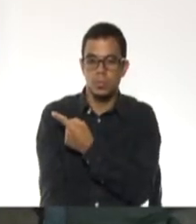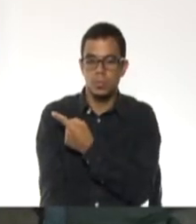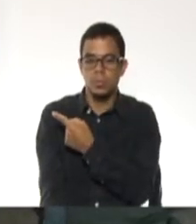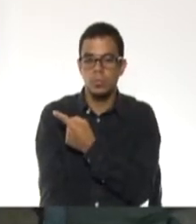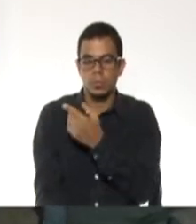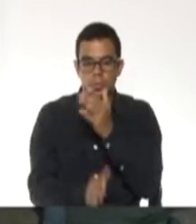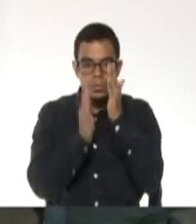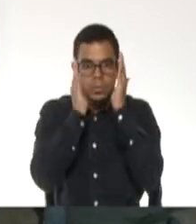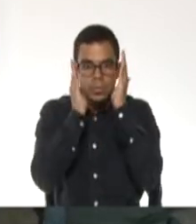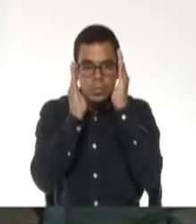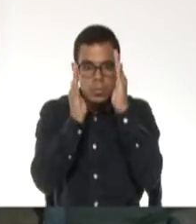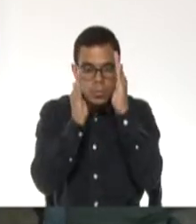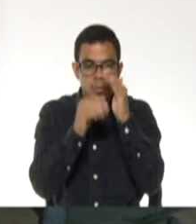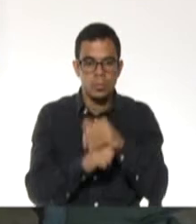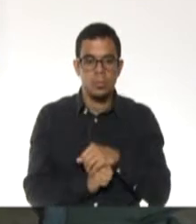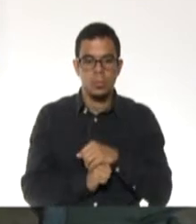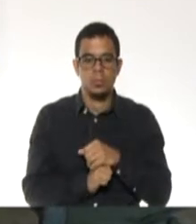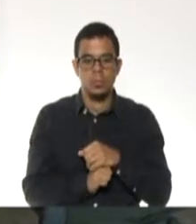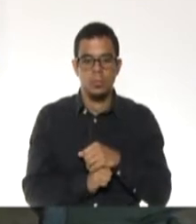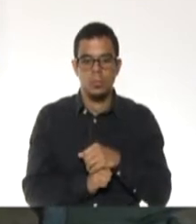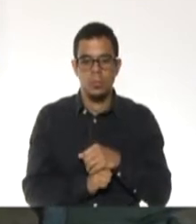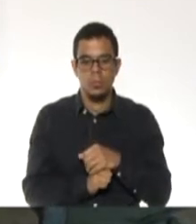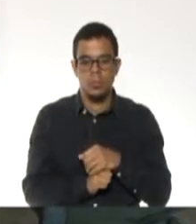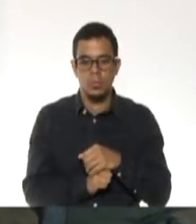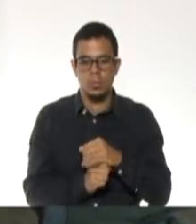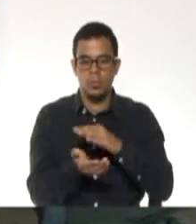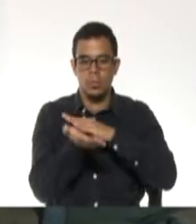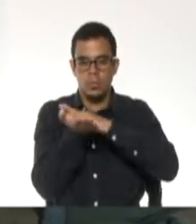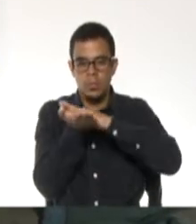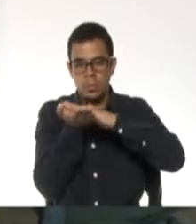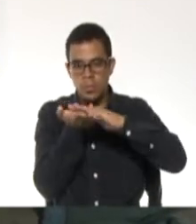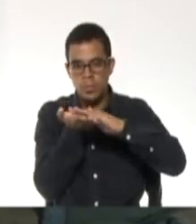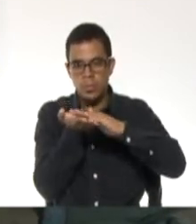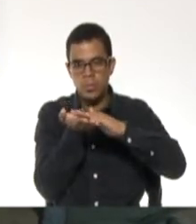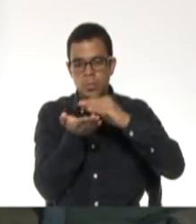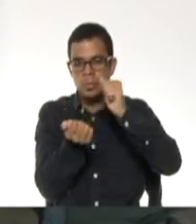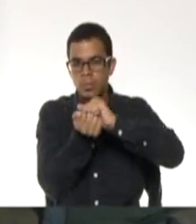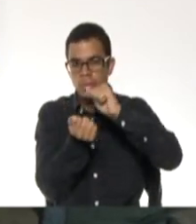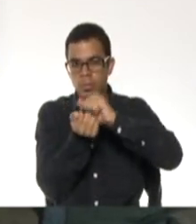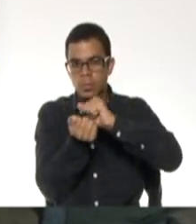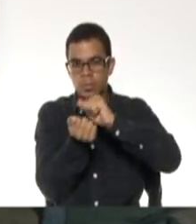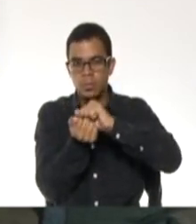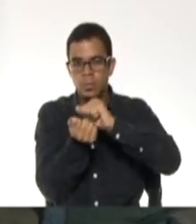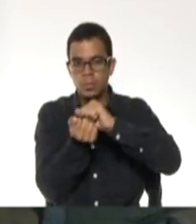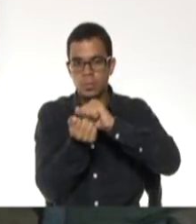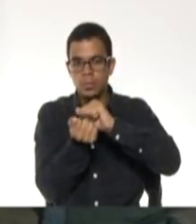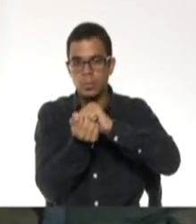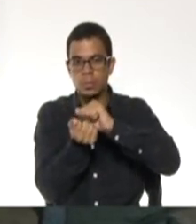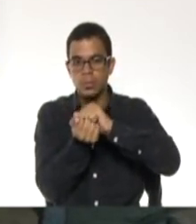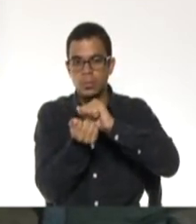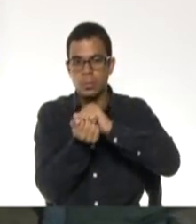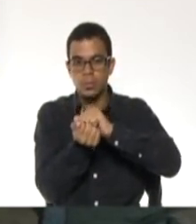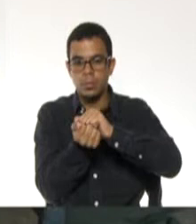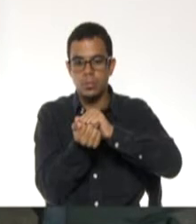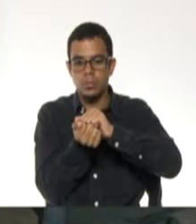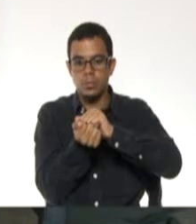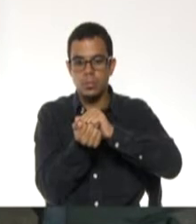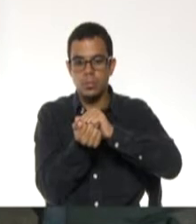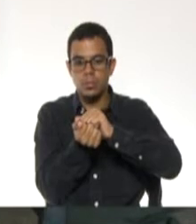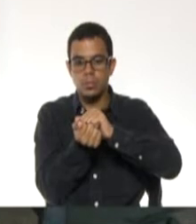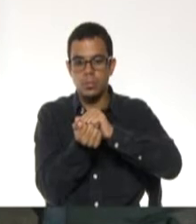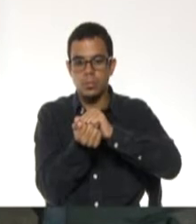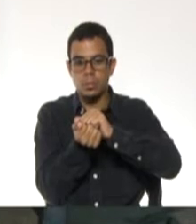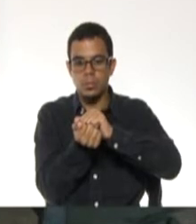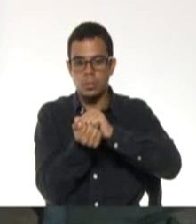centrarnos, partiendo entonces la base de la plancha. ¿Sí? Luego tenemos esta parte que se